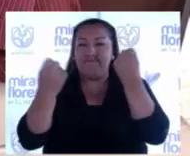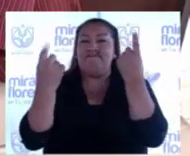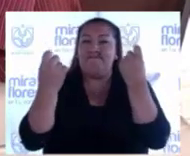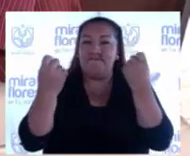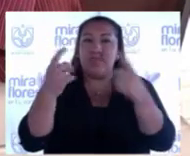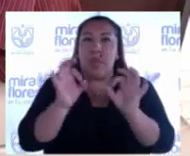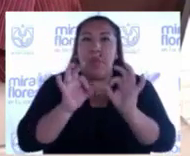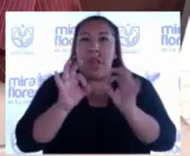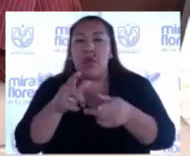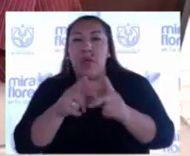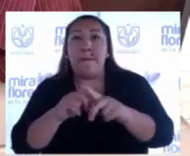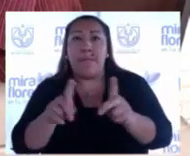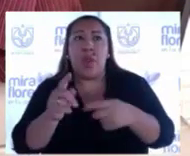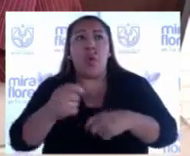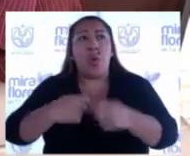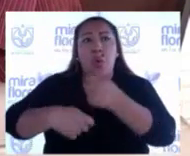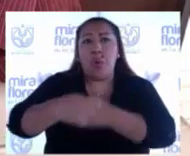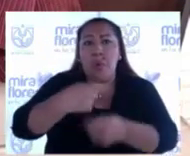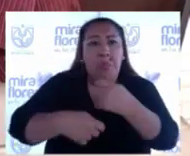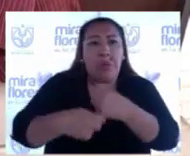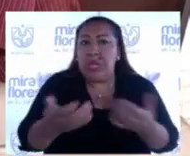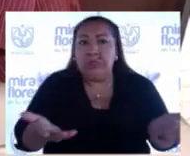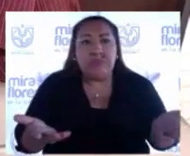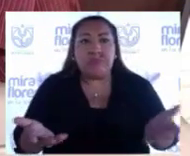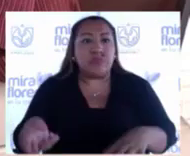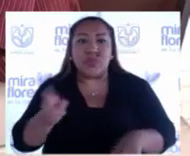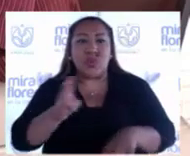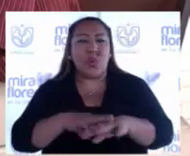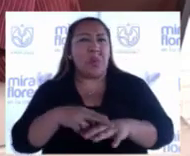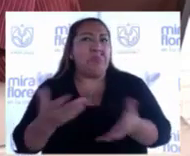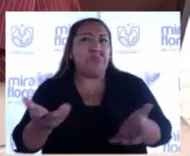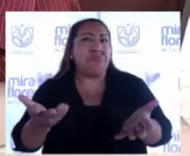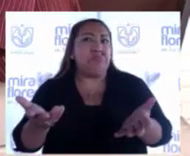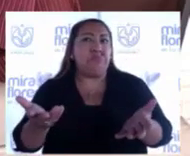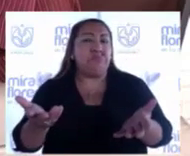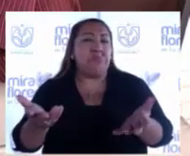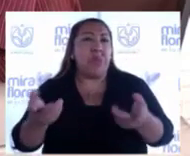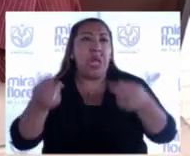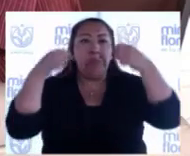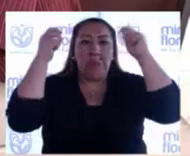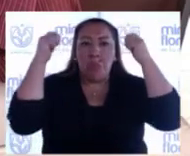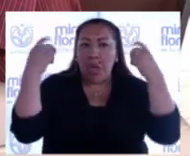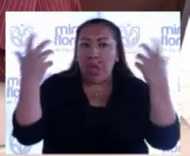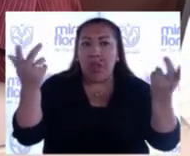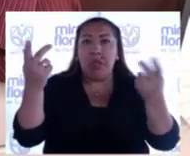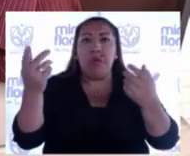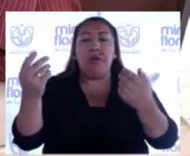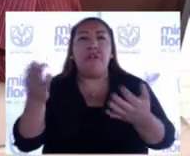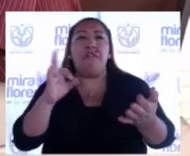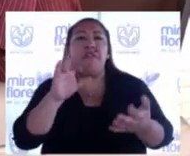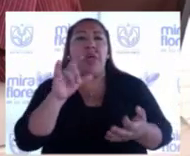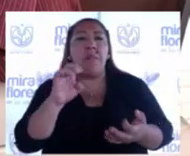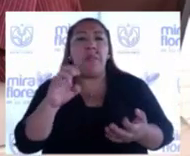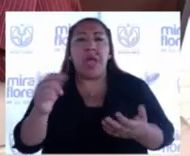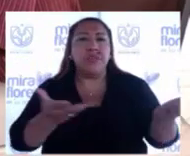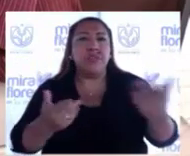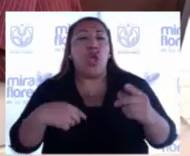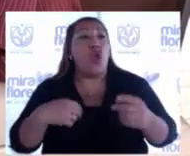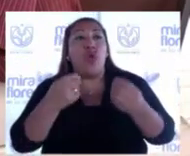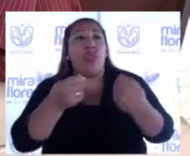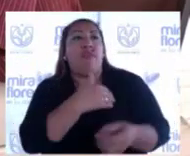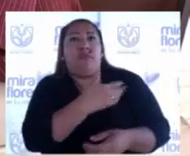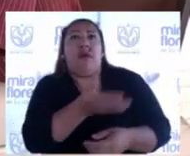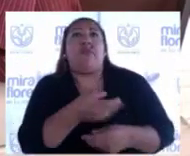entiende. Pero cuando es un comercio normal, corriente, no requiere que se le otorgue